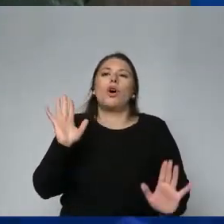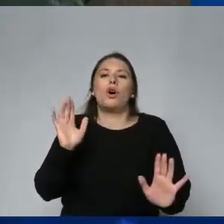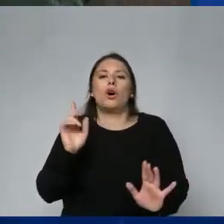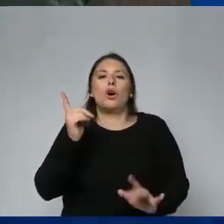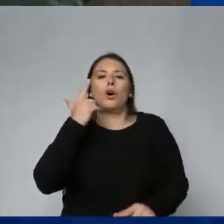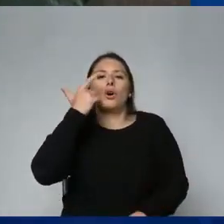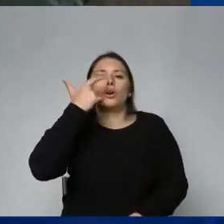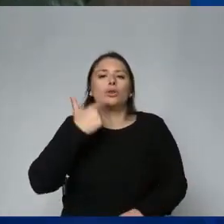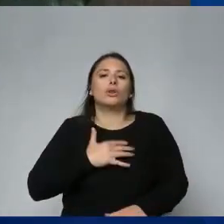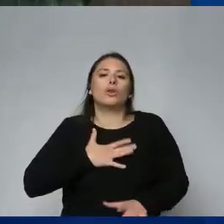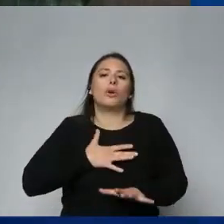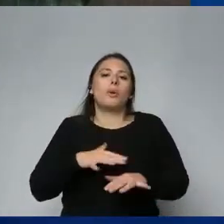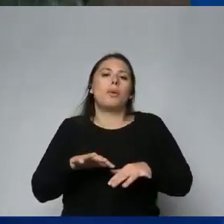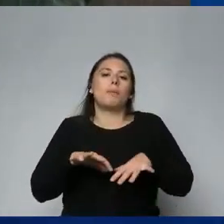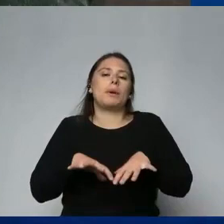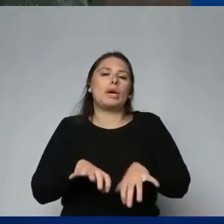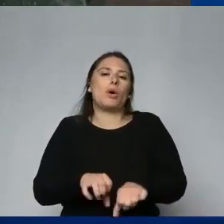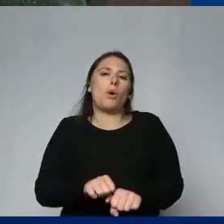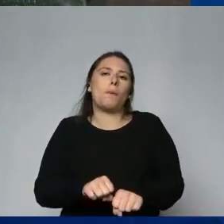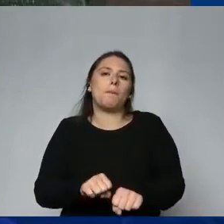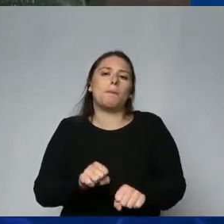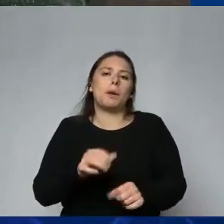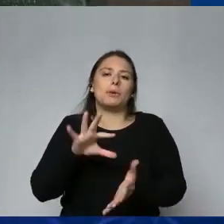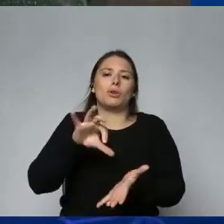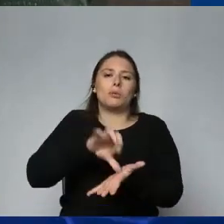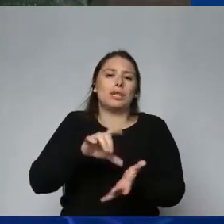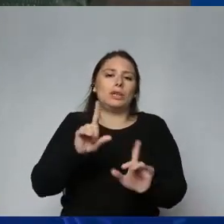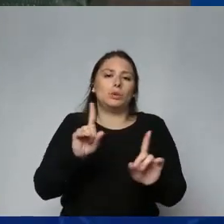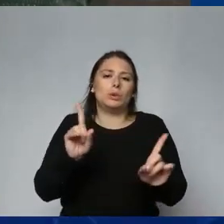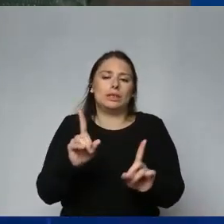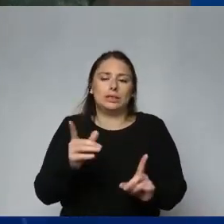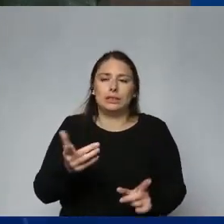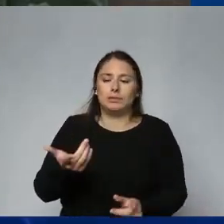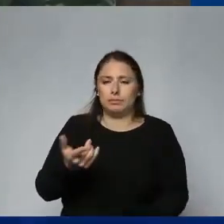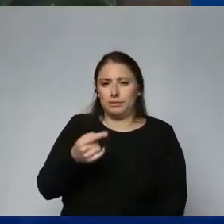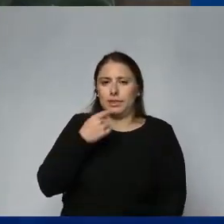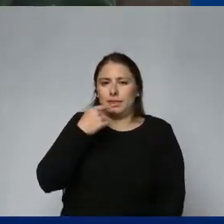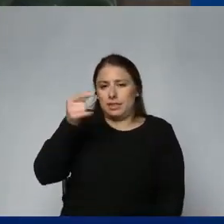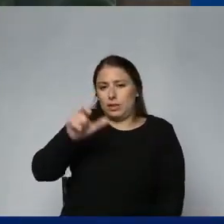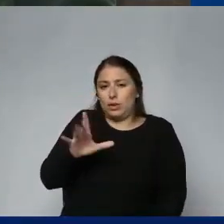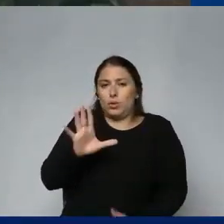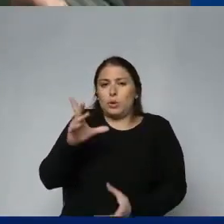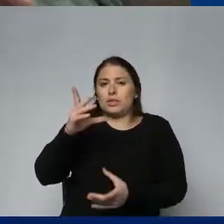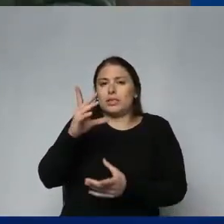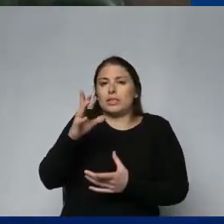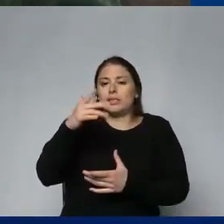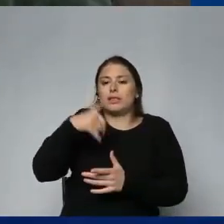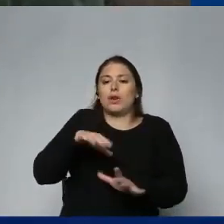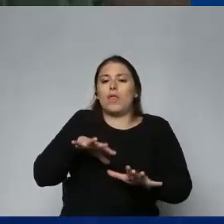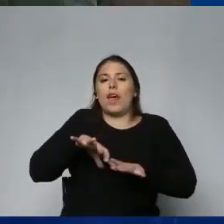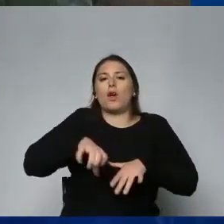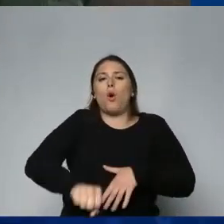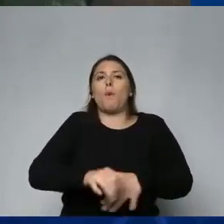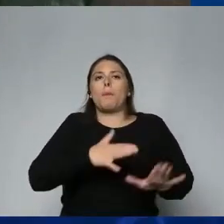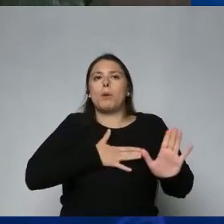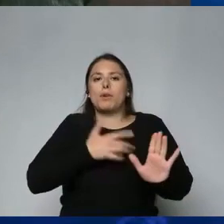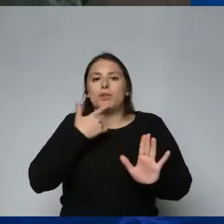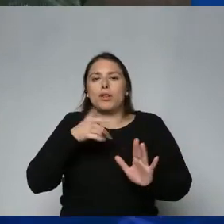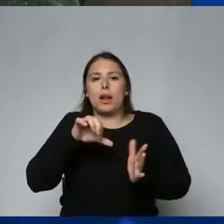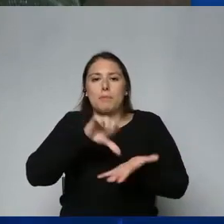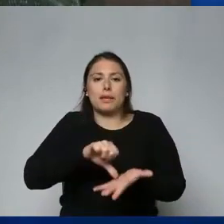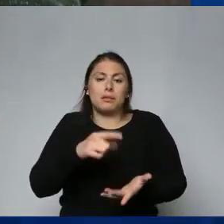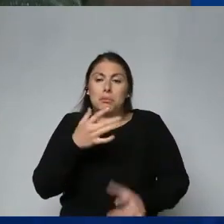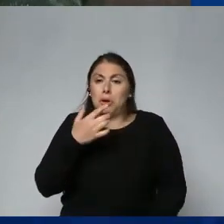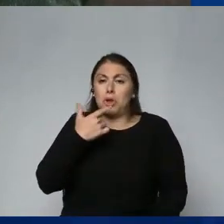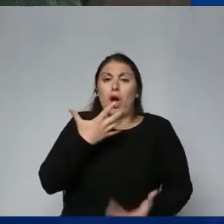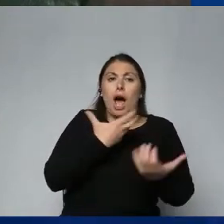del compromiso por el país. Él no dijo nada en realidad, dijo no está dentro del compromiso, pero no se pronunció en un sentido o en otro.